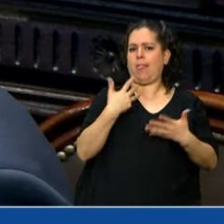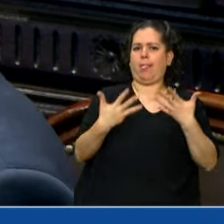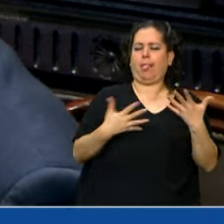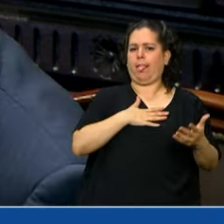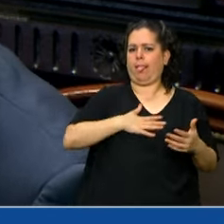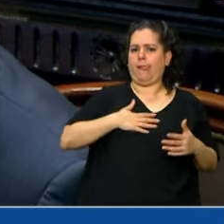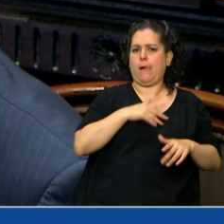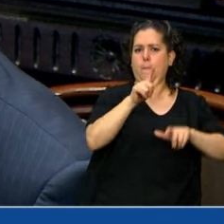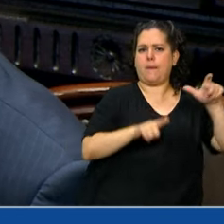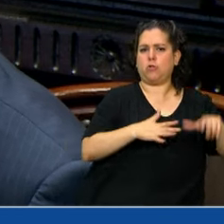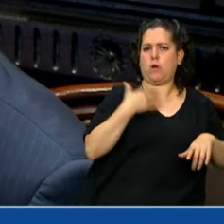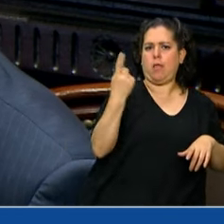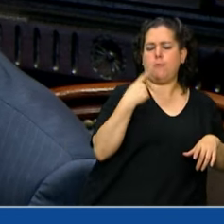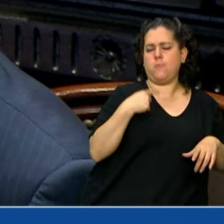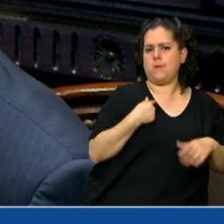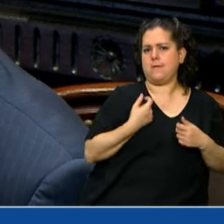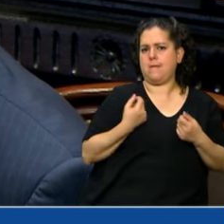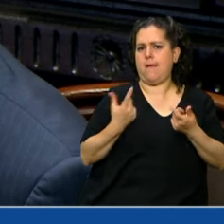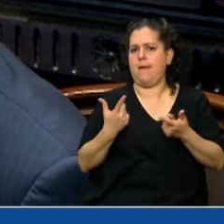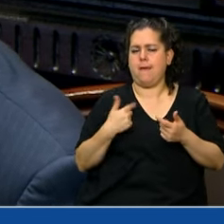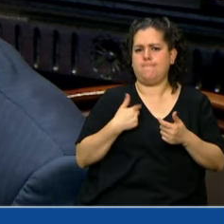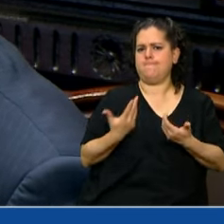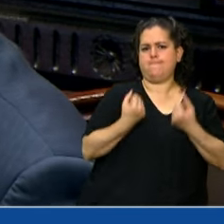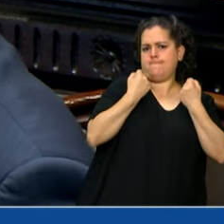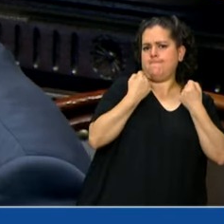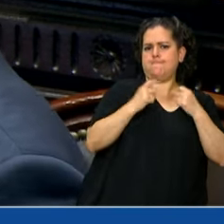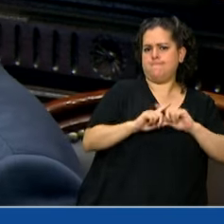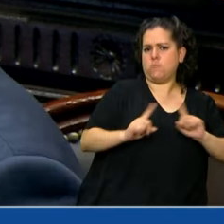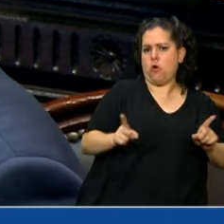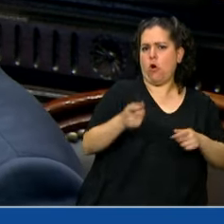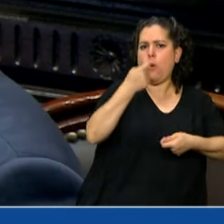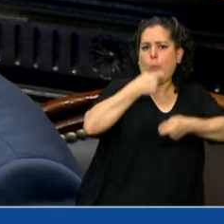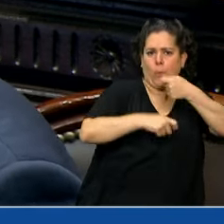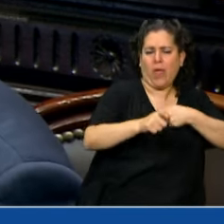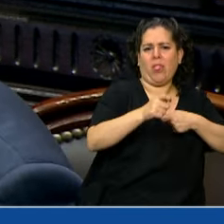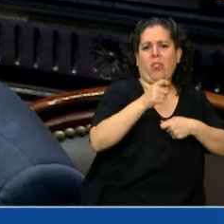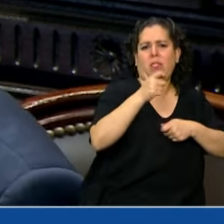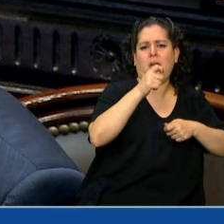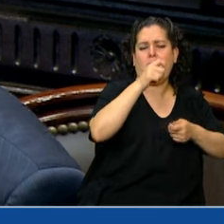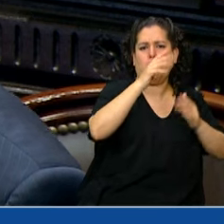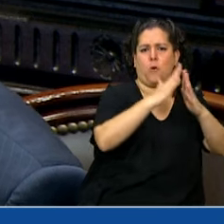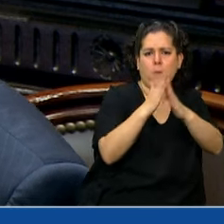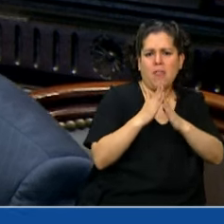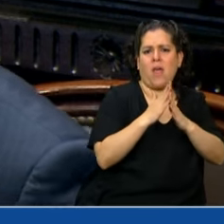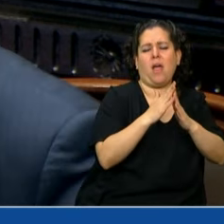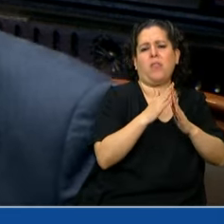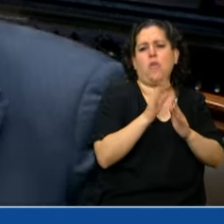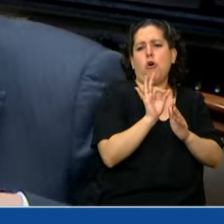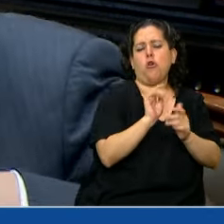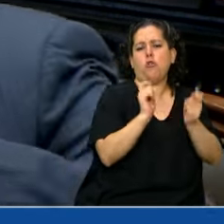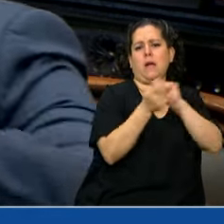propietarios retiren las propiedades de la oferta de alquiler las vendan las propiedades las pasen al alquiler